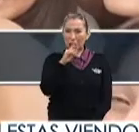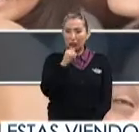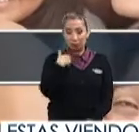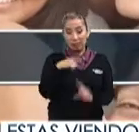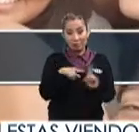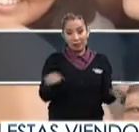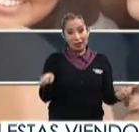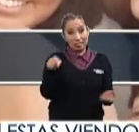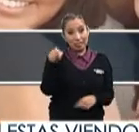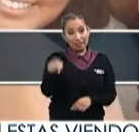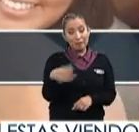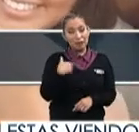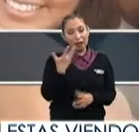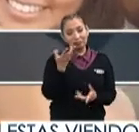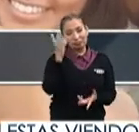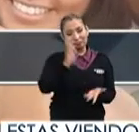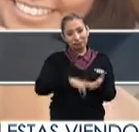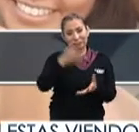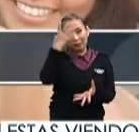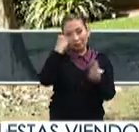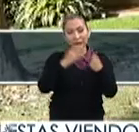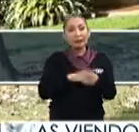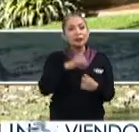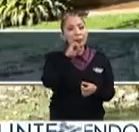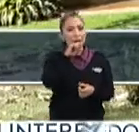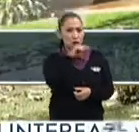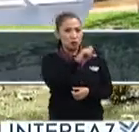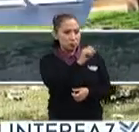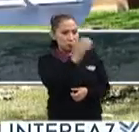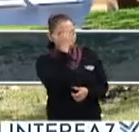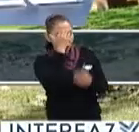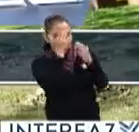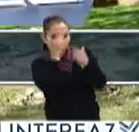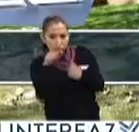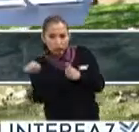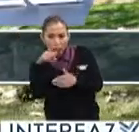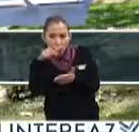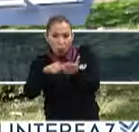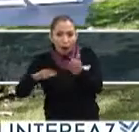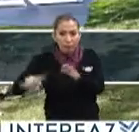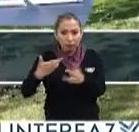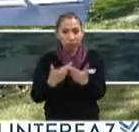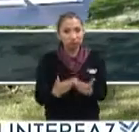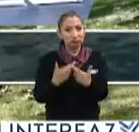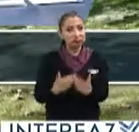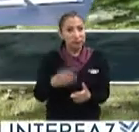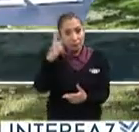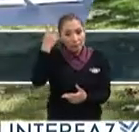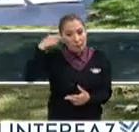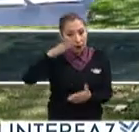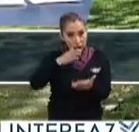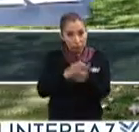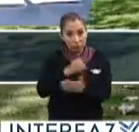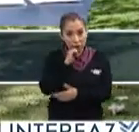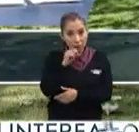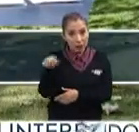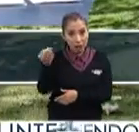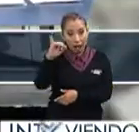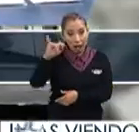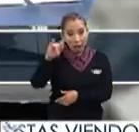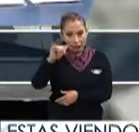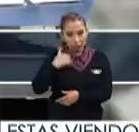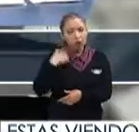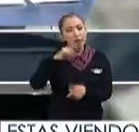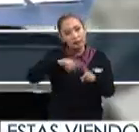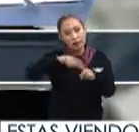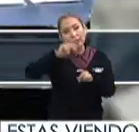enorme la diferencia, pero es muy enriquecedora. Claro, y además pudiste tú misma conocer una zona muy rica de nuestro país. ¿Viajaste además de estar ahí en Jalapa? Sí,